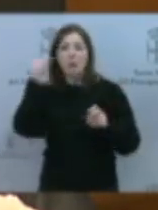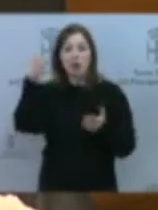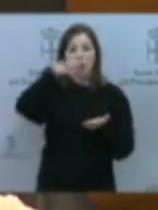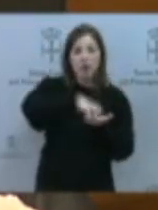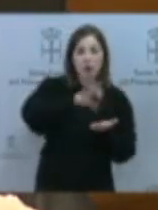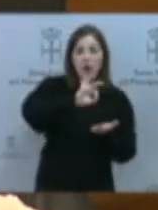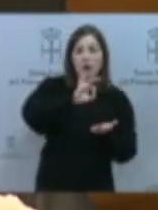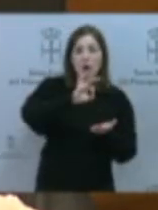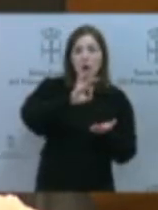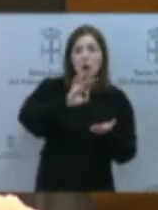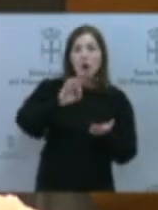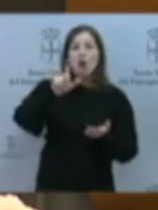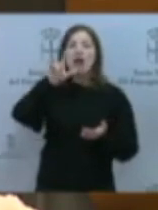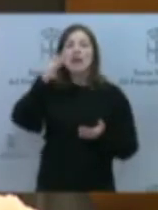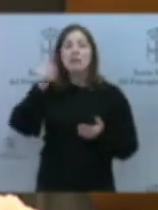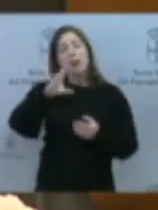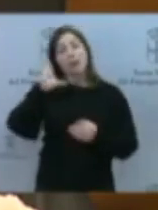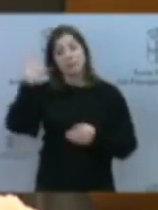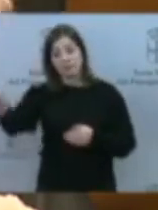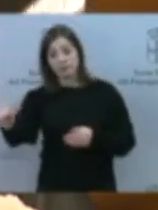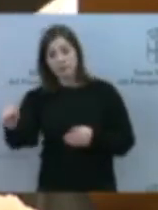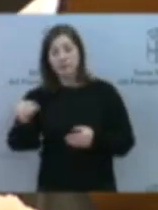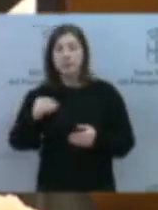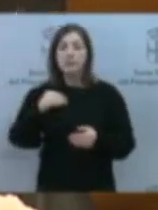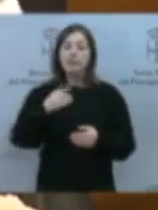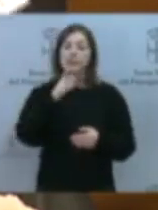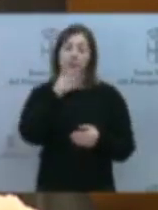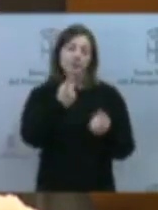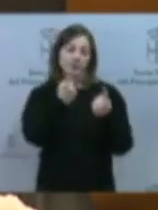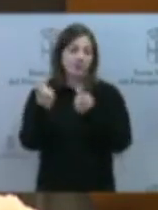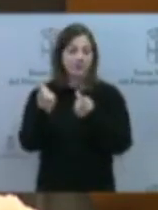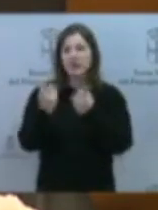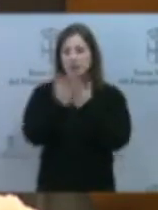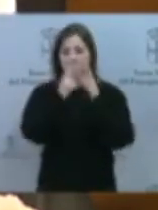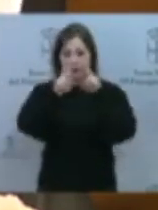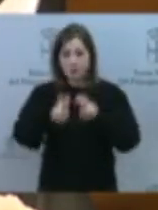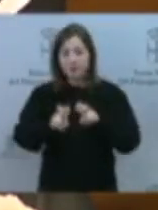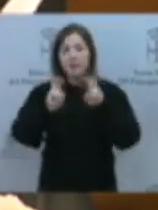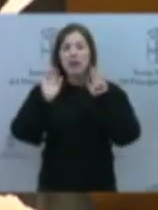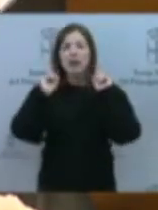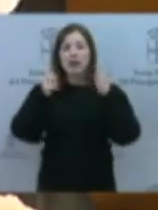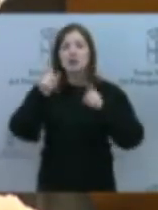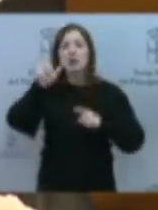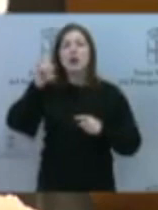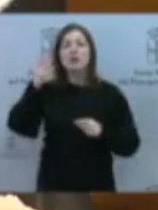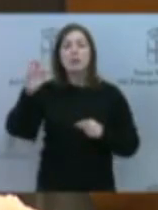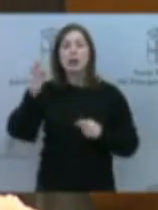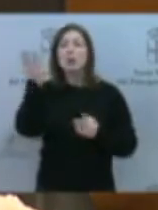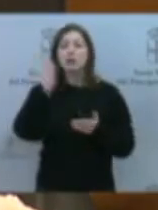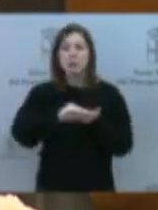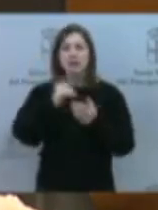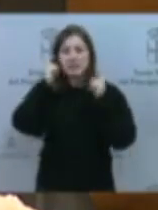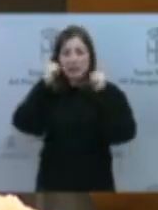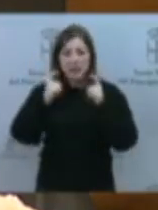obtener la información necesaria para poderlo estudiar. Y en el caso de Liberbank, hasta en 4 ocasiones intentamos que compareciesen sin éxito los representantes públicos